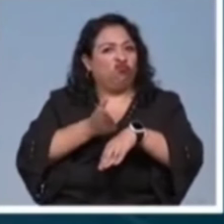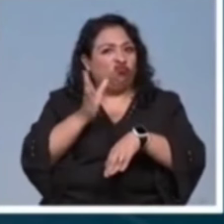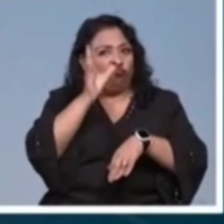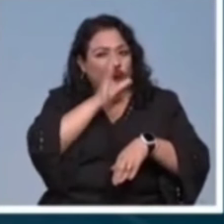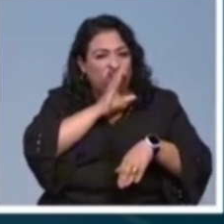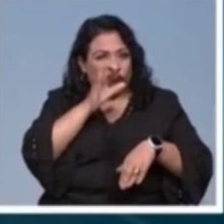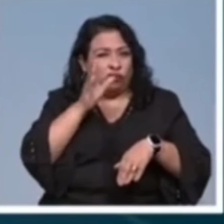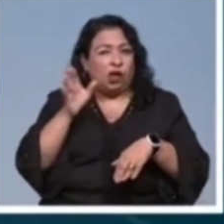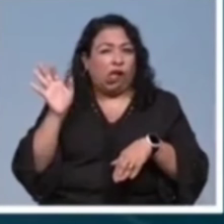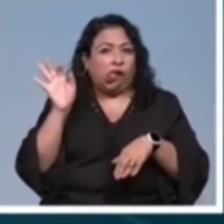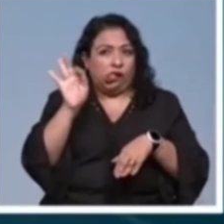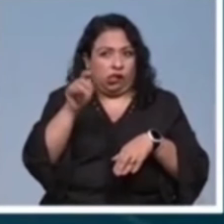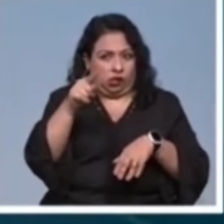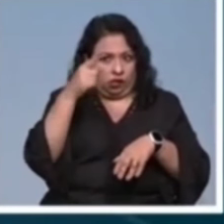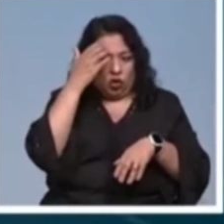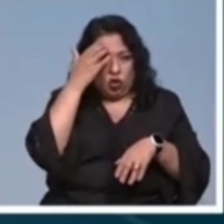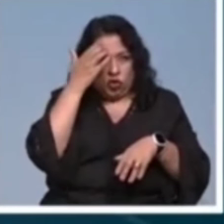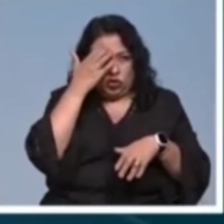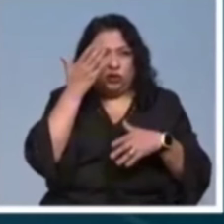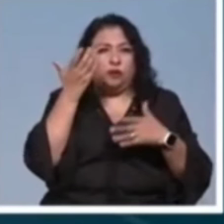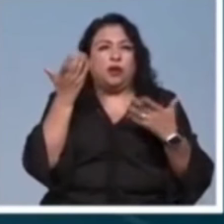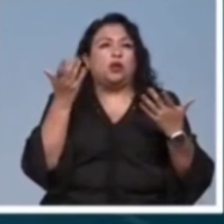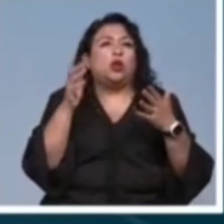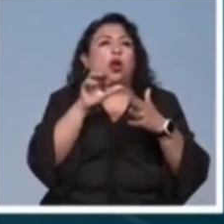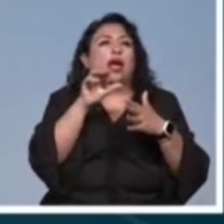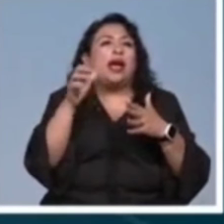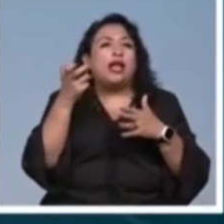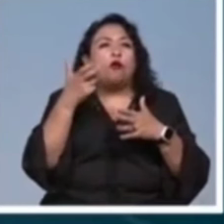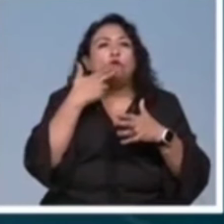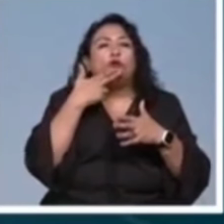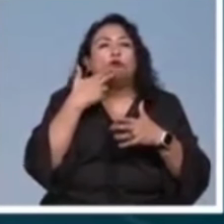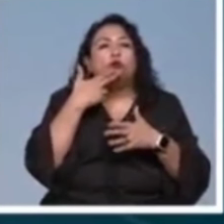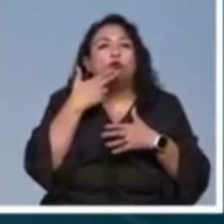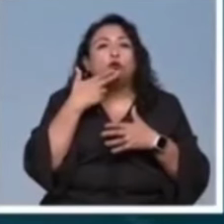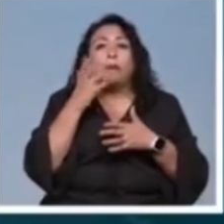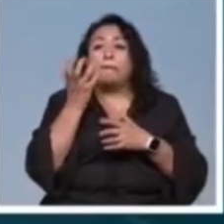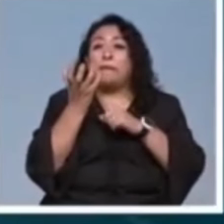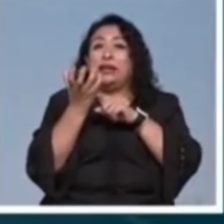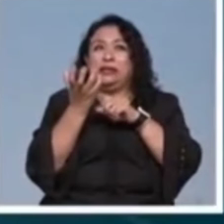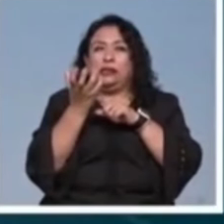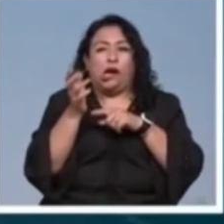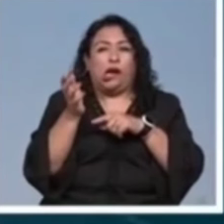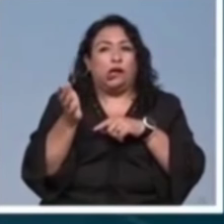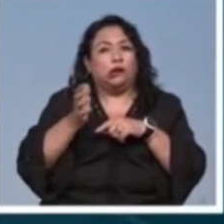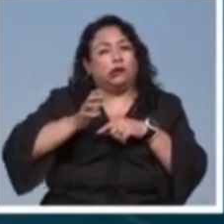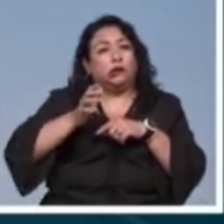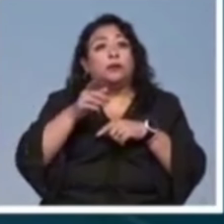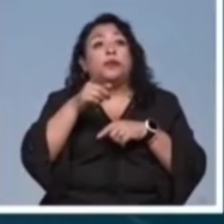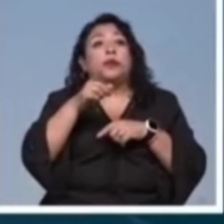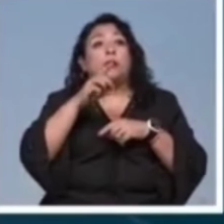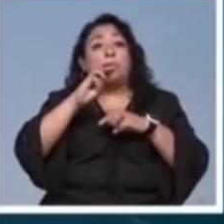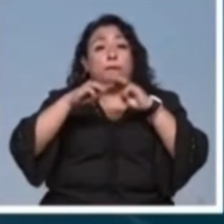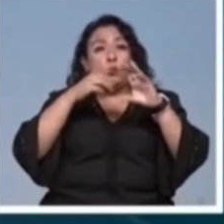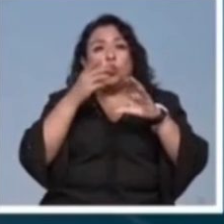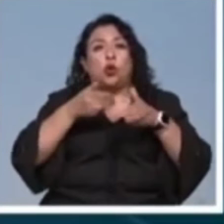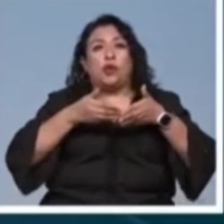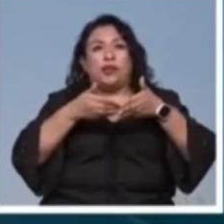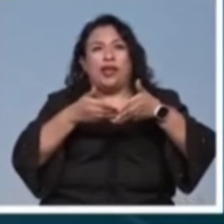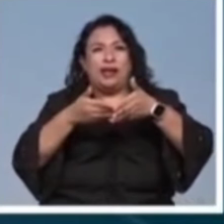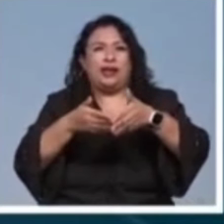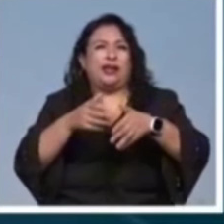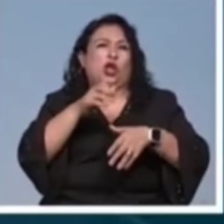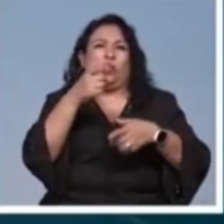ella induce al conocimiento a través de este instrumento que es la manzana. La vuelta al mundo en trajinera u